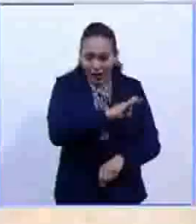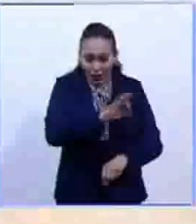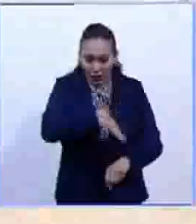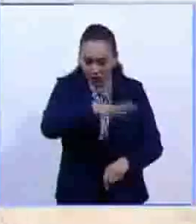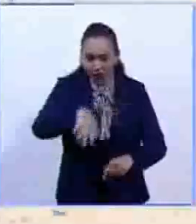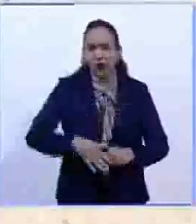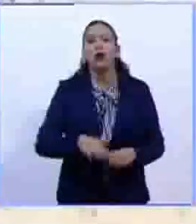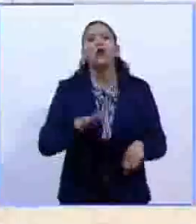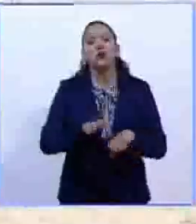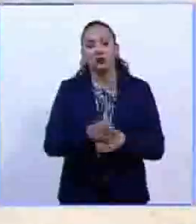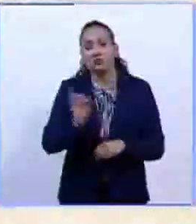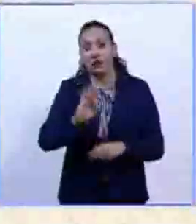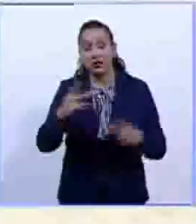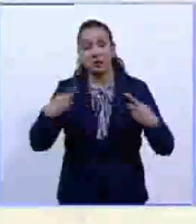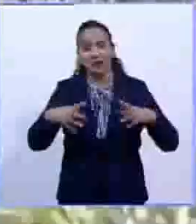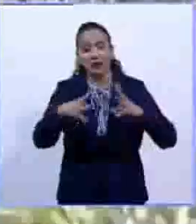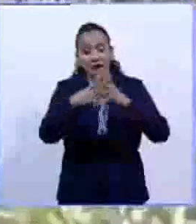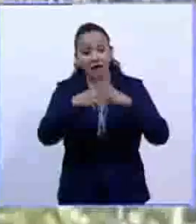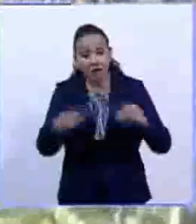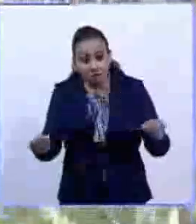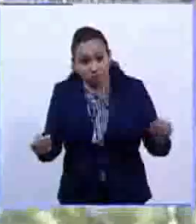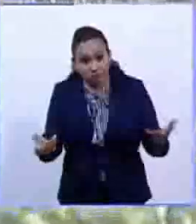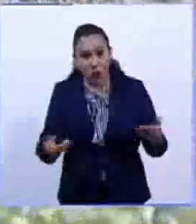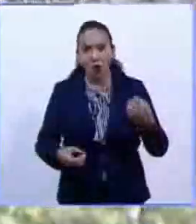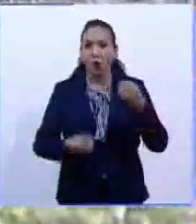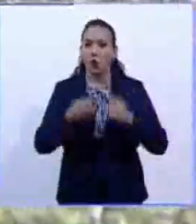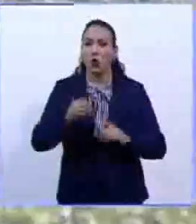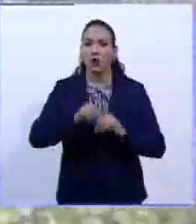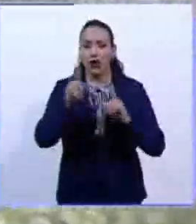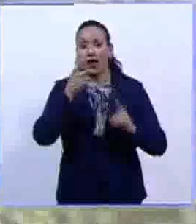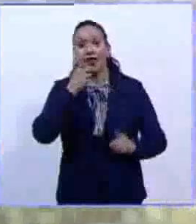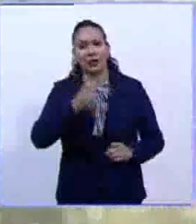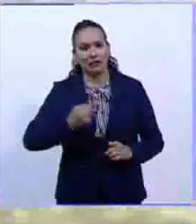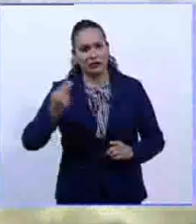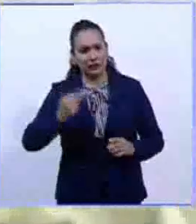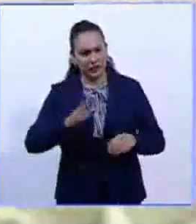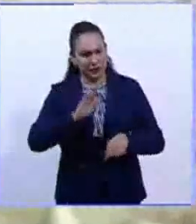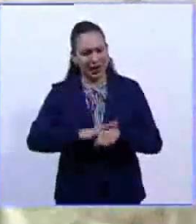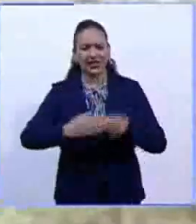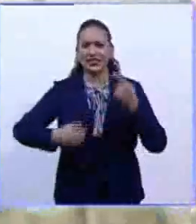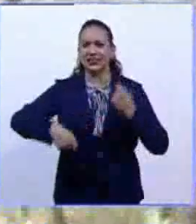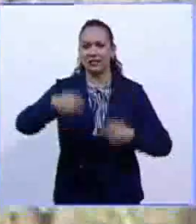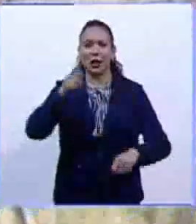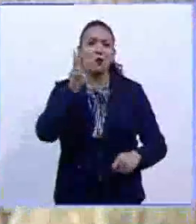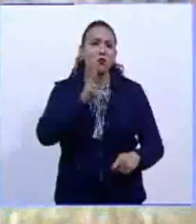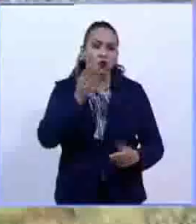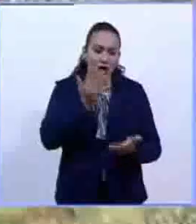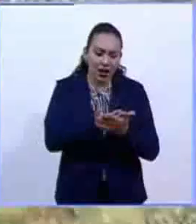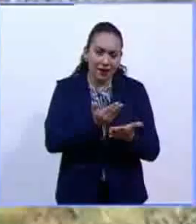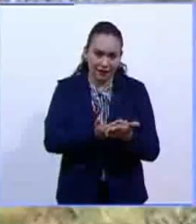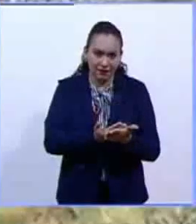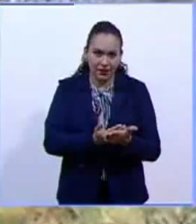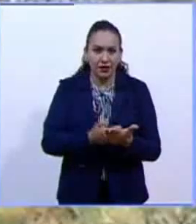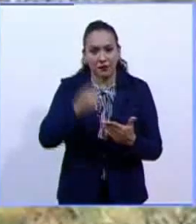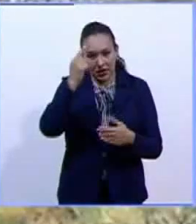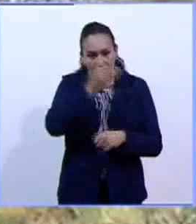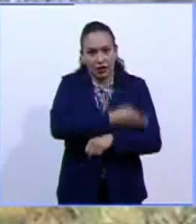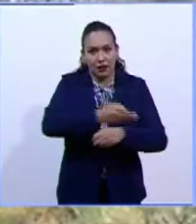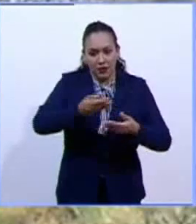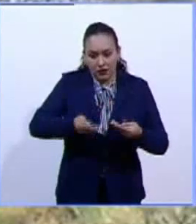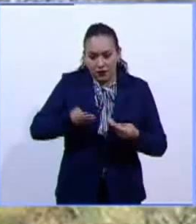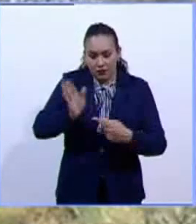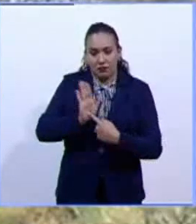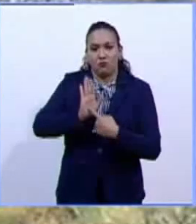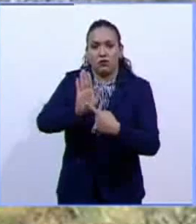de la desaparición forzada, la Corte ha señalado que debe haber más flexibilidad en las pruebas que se admiten, por lo que basta con que se comuniquen